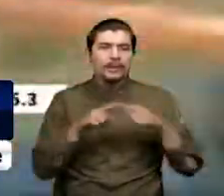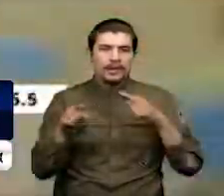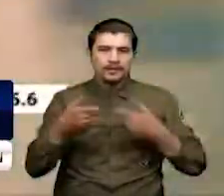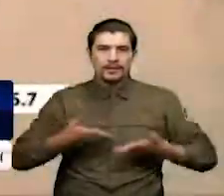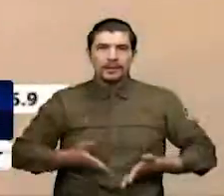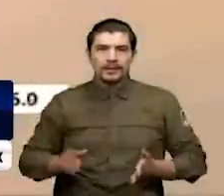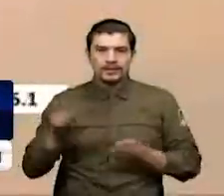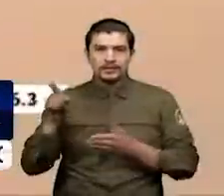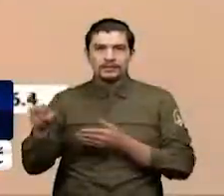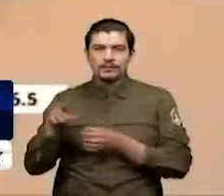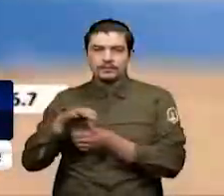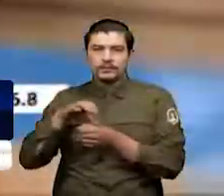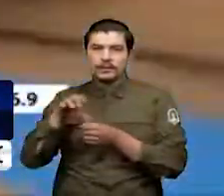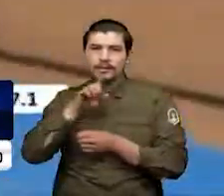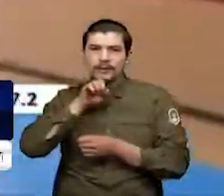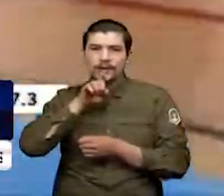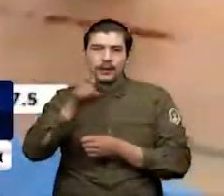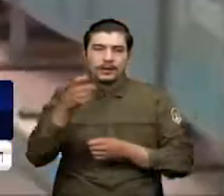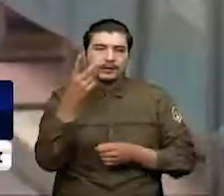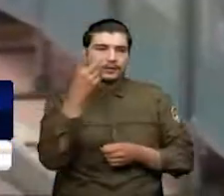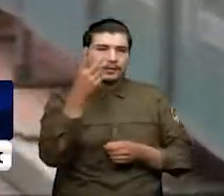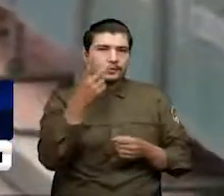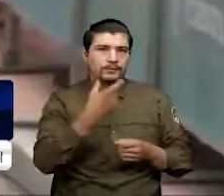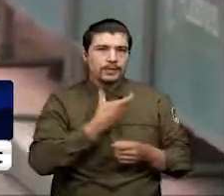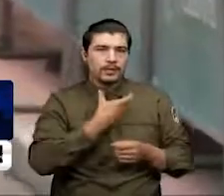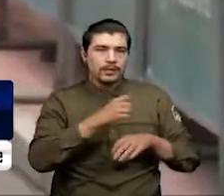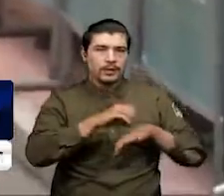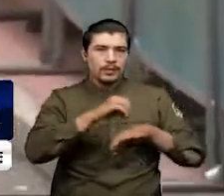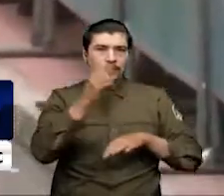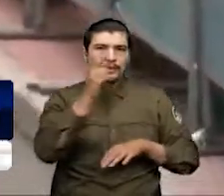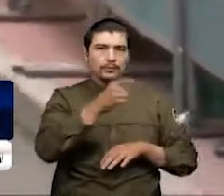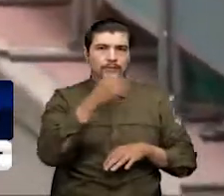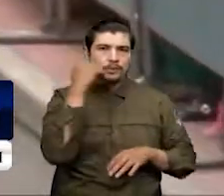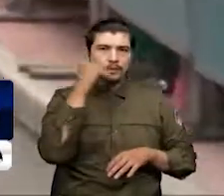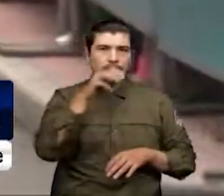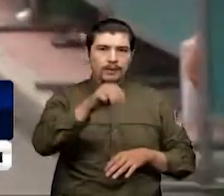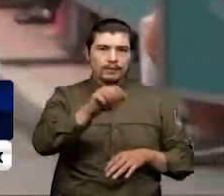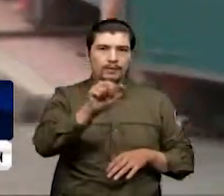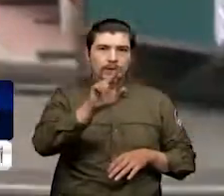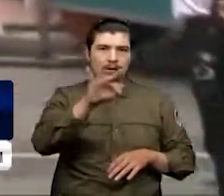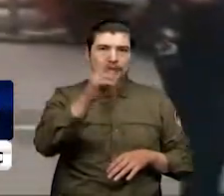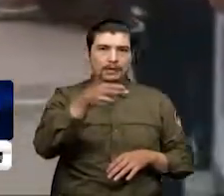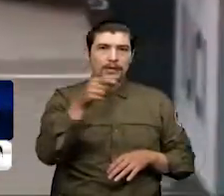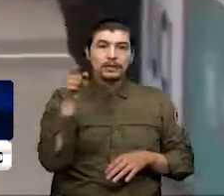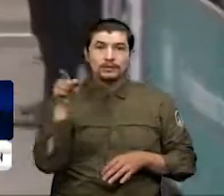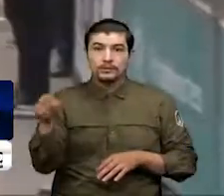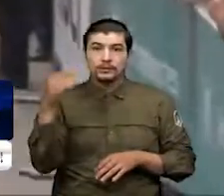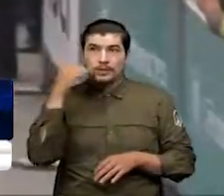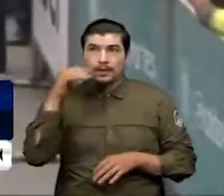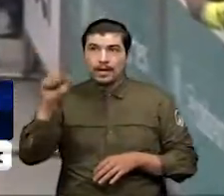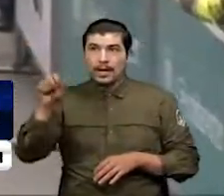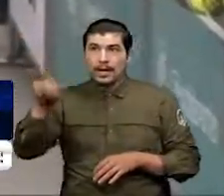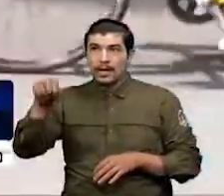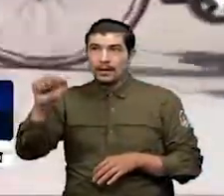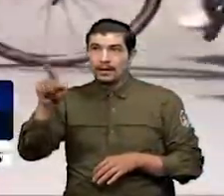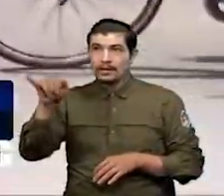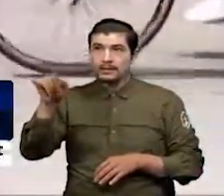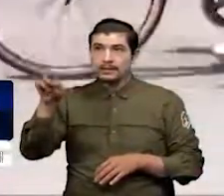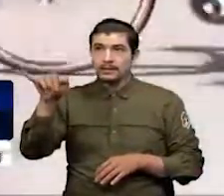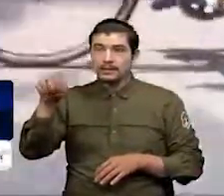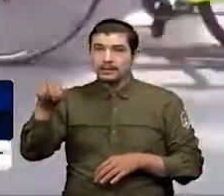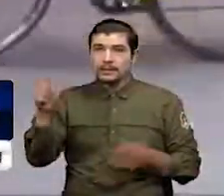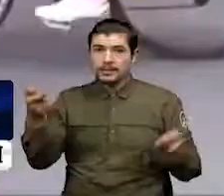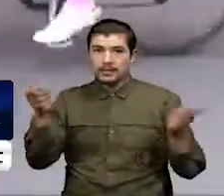san martín de bucaramanga dos medallas de oro para marta bayona y esta señorita ana cristina sanabria también conquistó